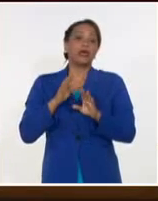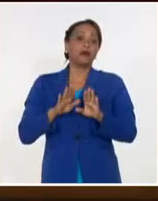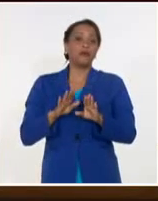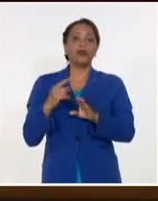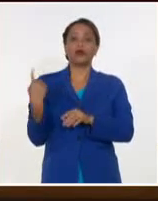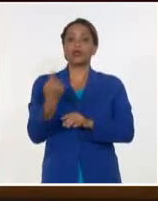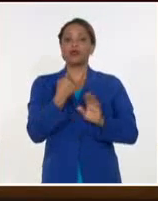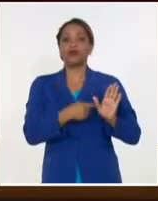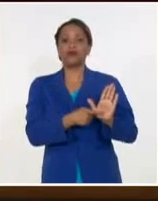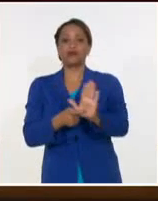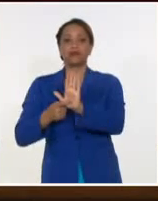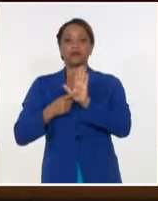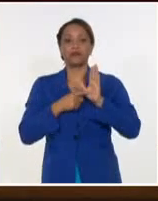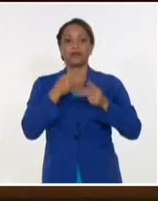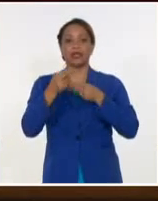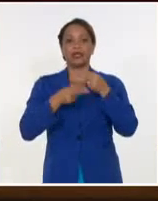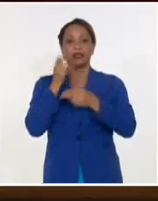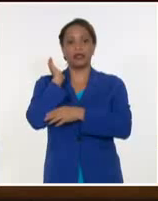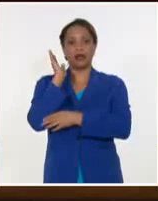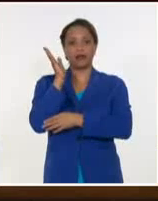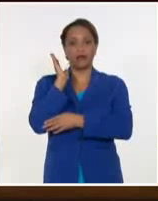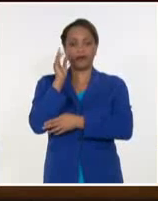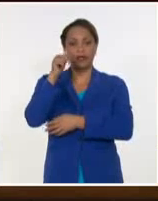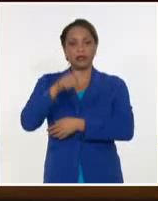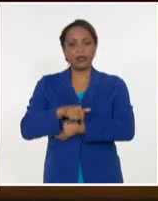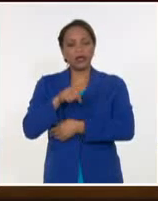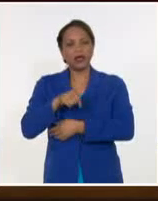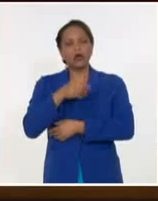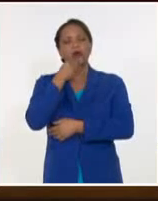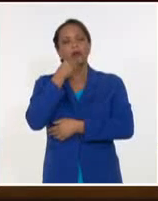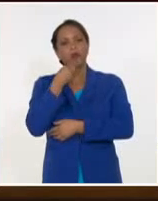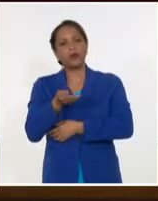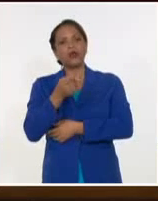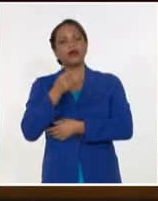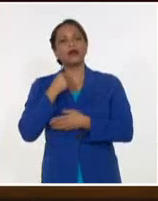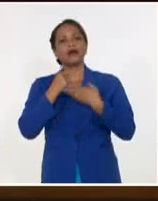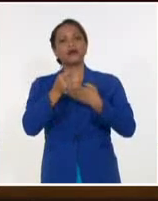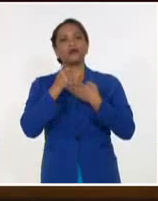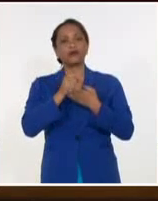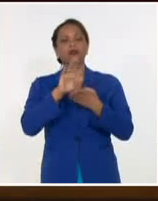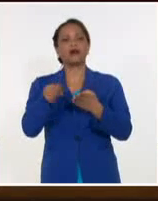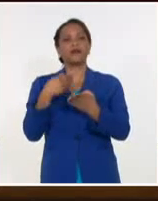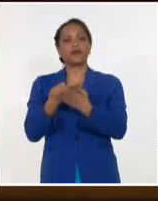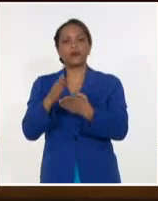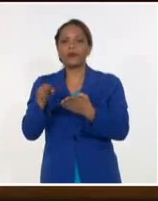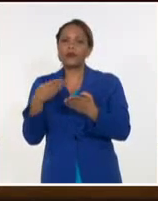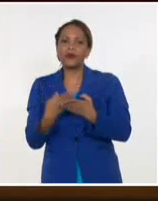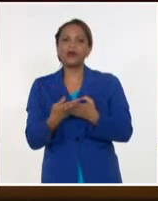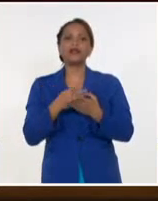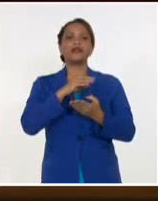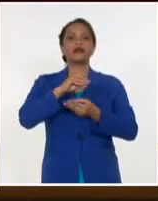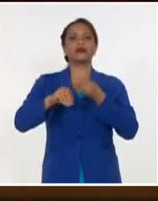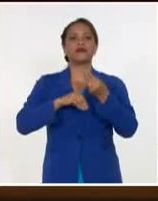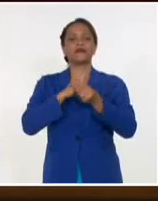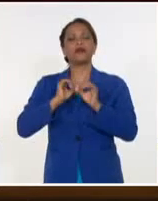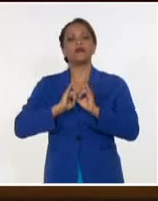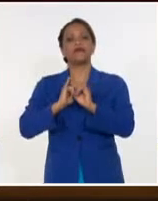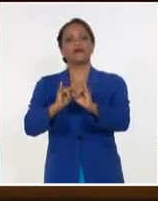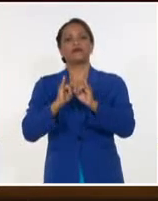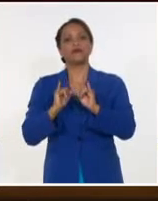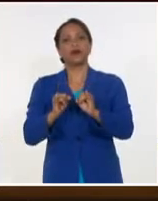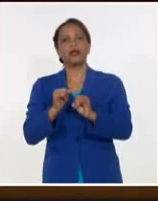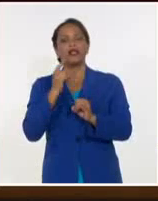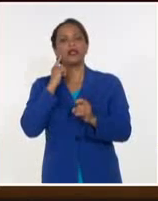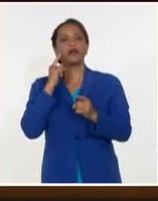presentaciones realizadas durante la conferencia permitieran, como nos propusimos, transmitirles de primera mano la percepción sobre